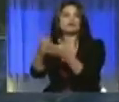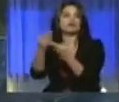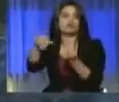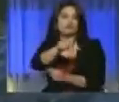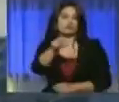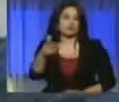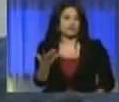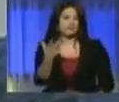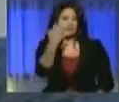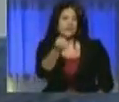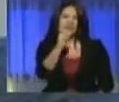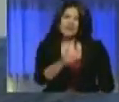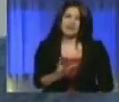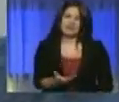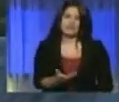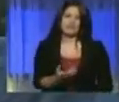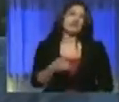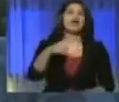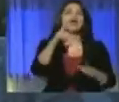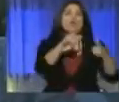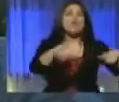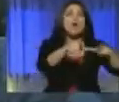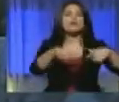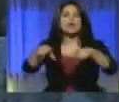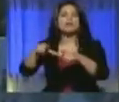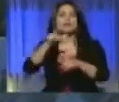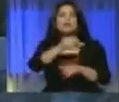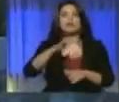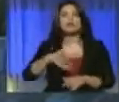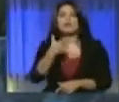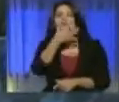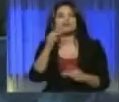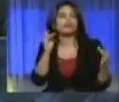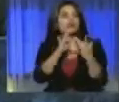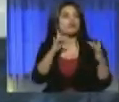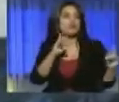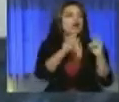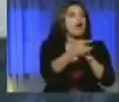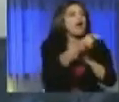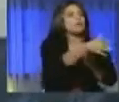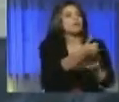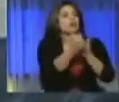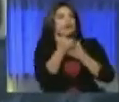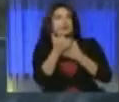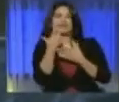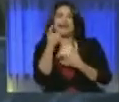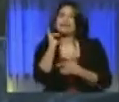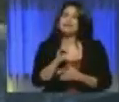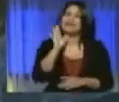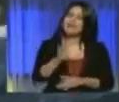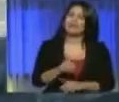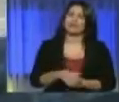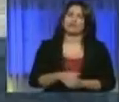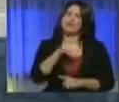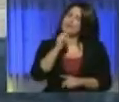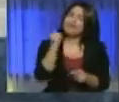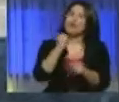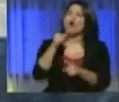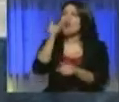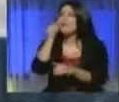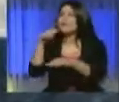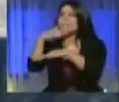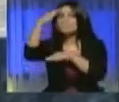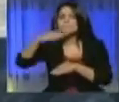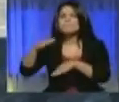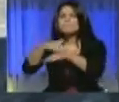Patrullaje y el ciudadano tenga conexión con eso. Tenemos que lograrlo, Reverol, al máximo nivel, porque hemos logrado